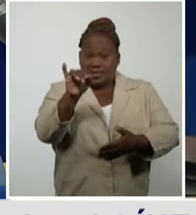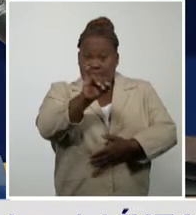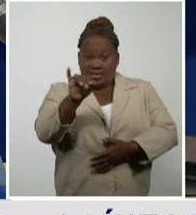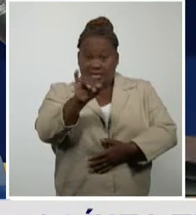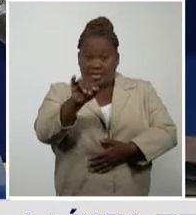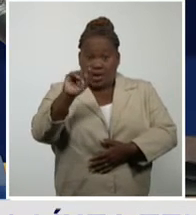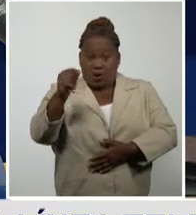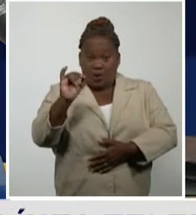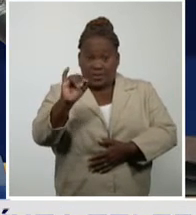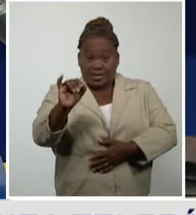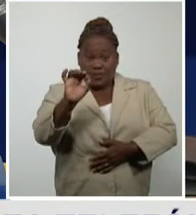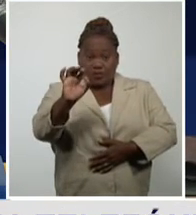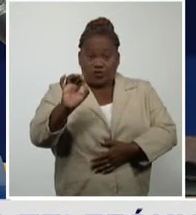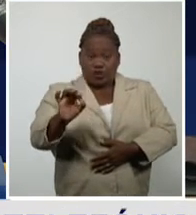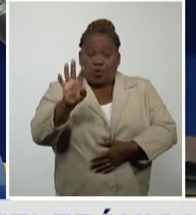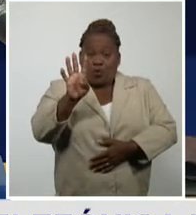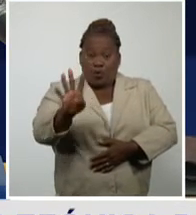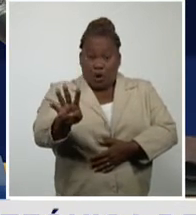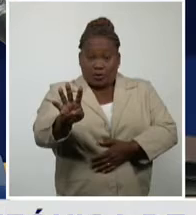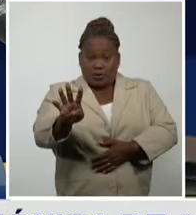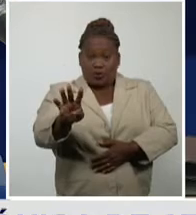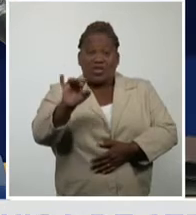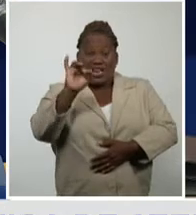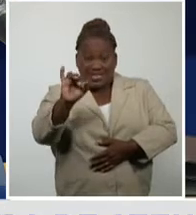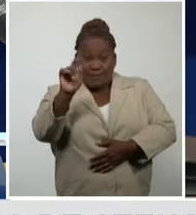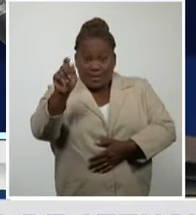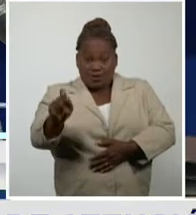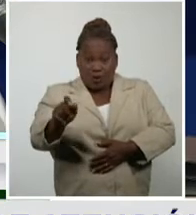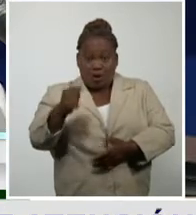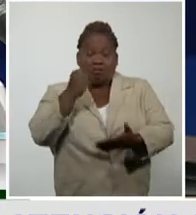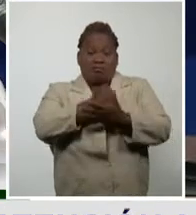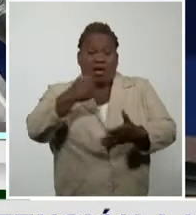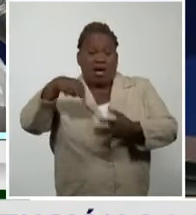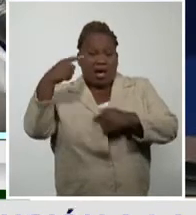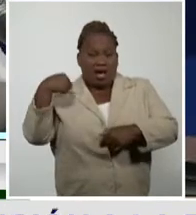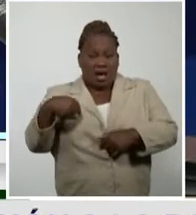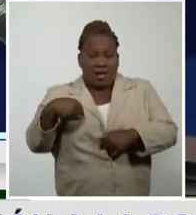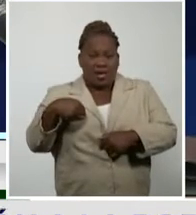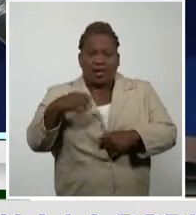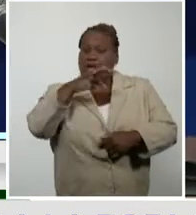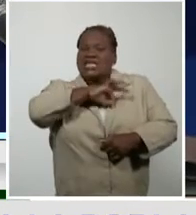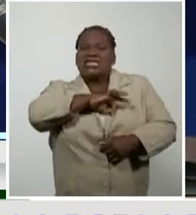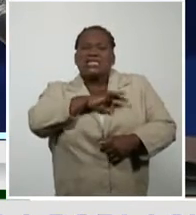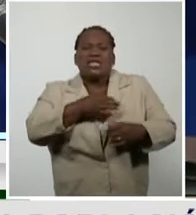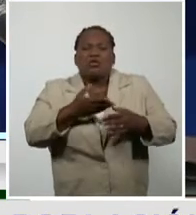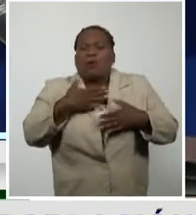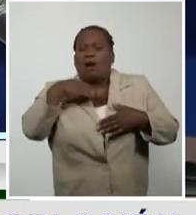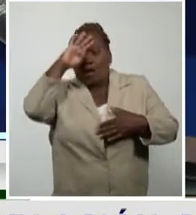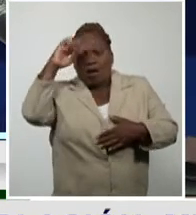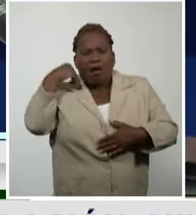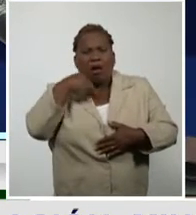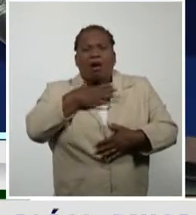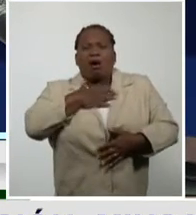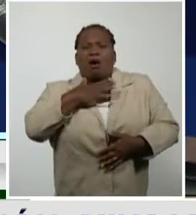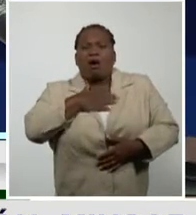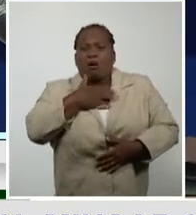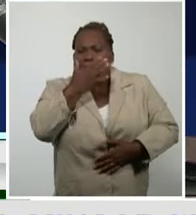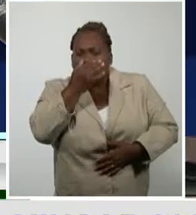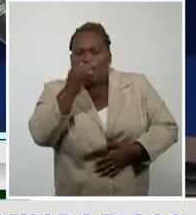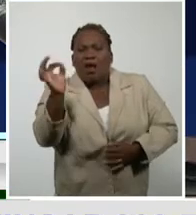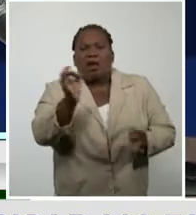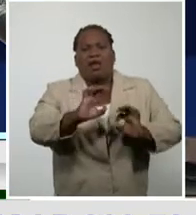66,6%, o sea, 4 de los 6 casos de ayer, eran totalmente asintomáticos. Y de toda la